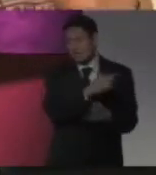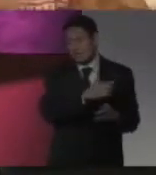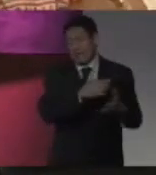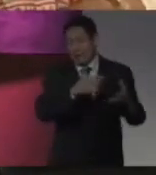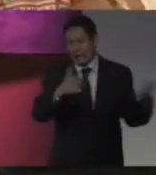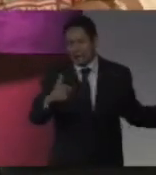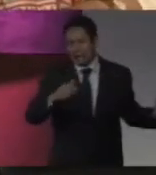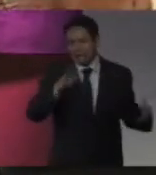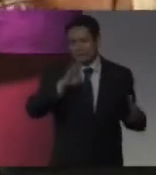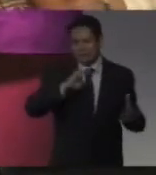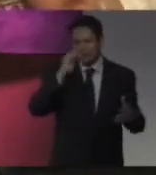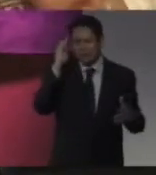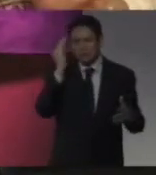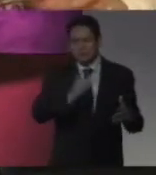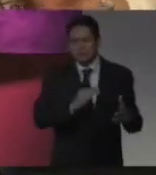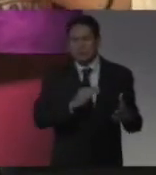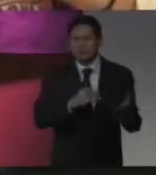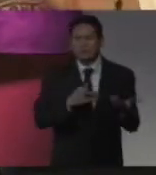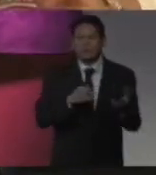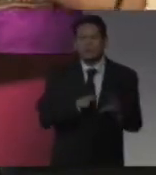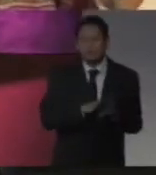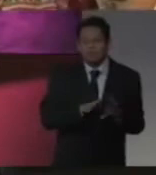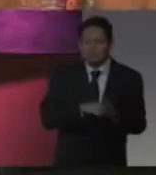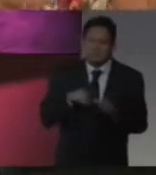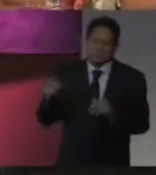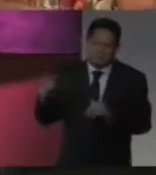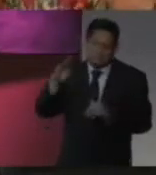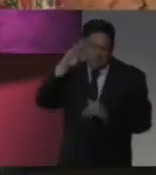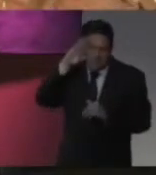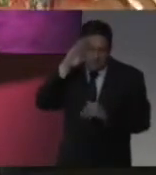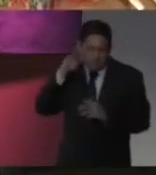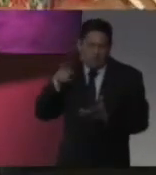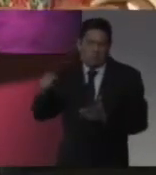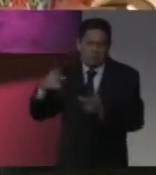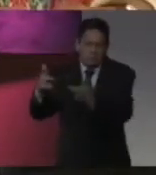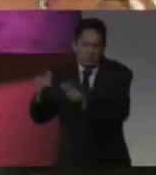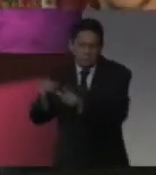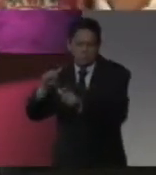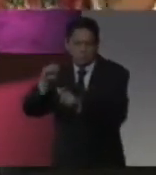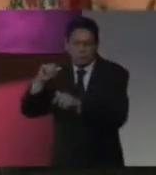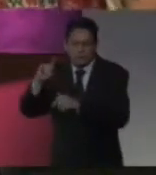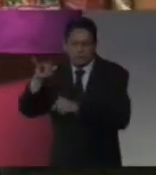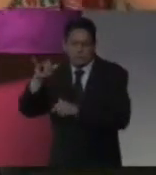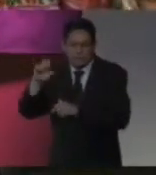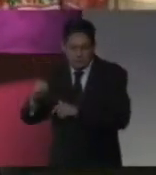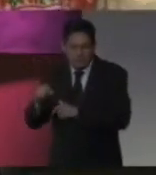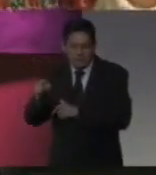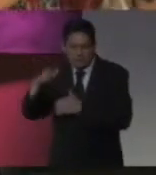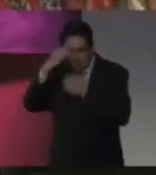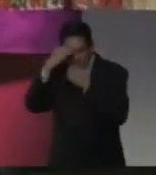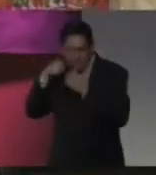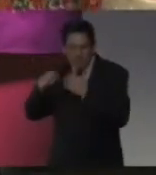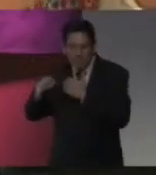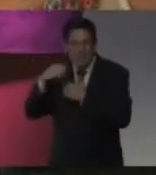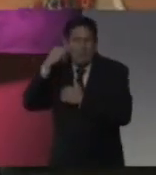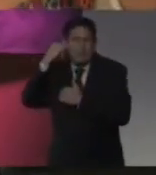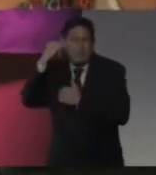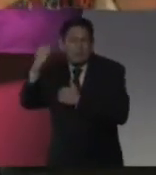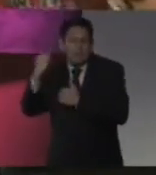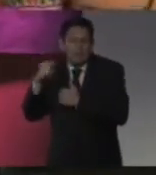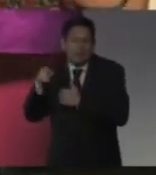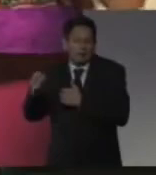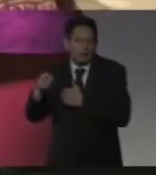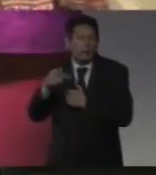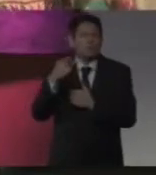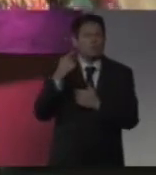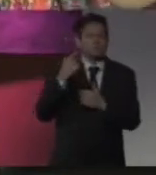me parece muy inteligente la propuesta política de los zapatistas de ir construyendo autonomías.